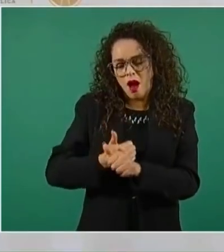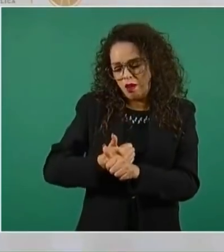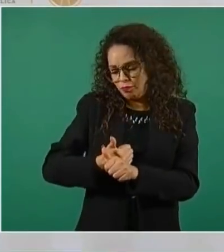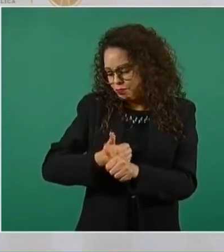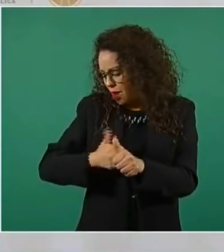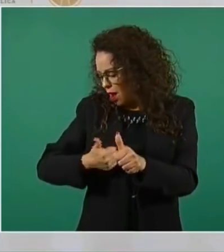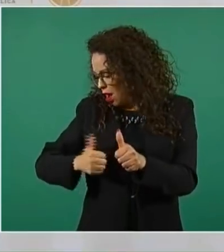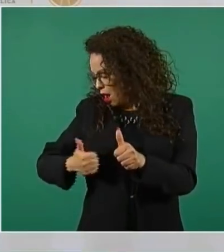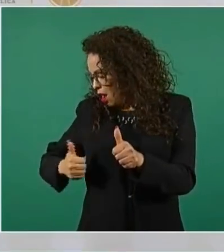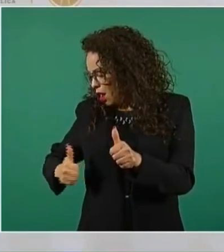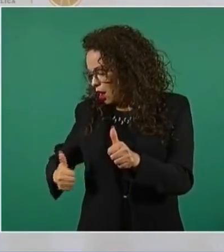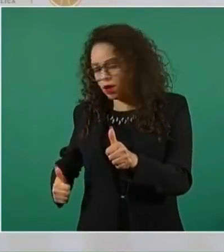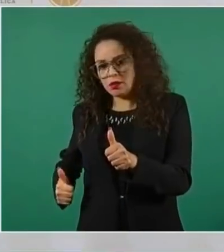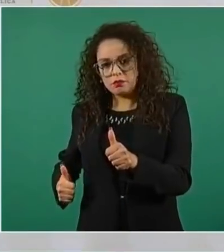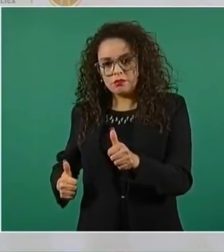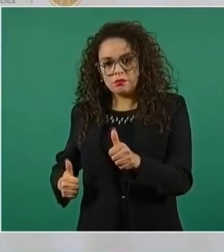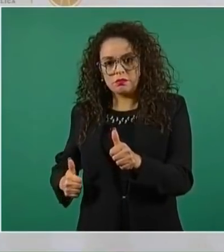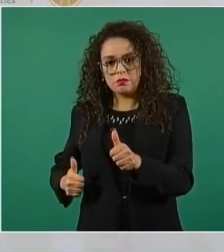no de civilización,